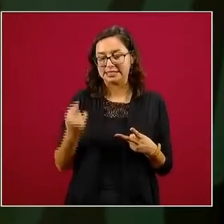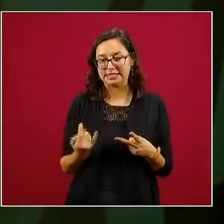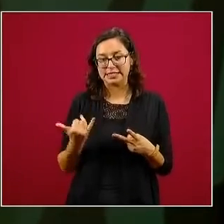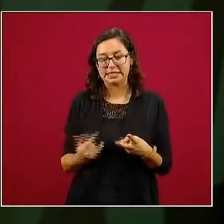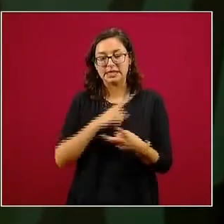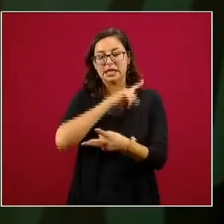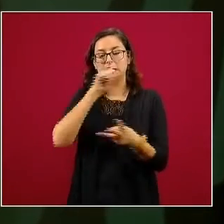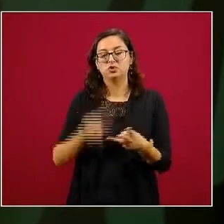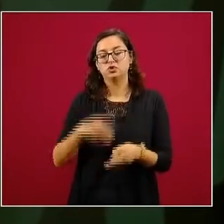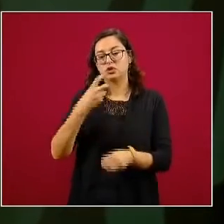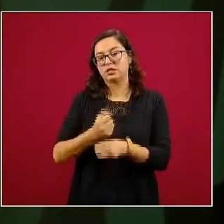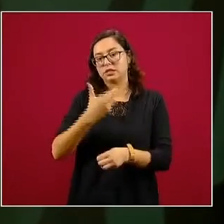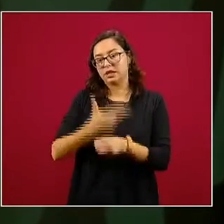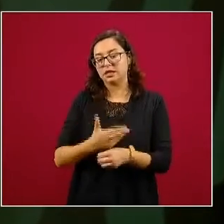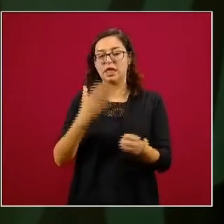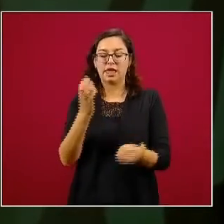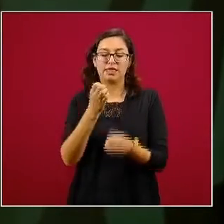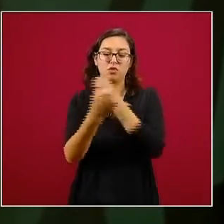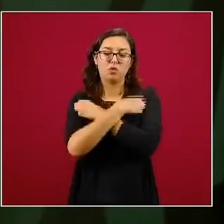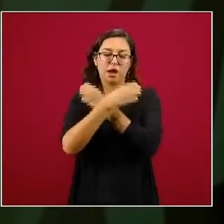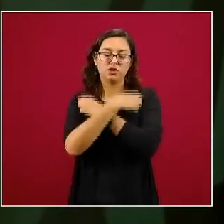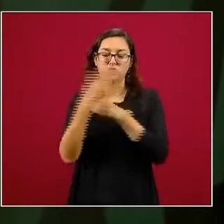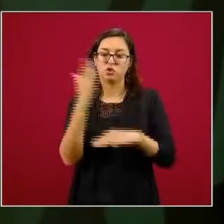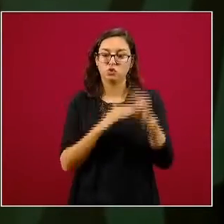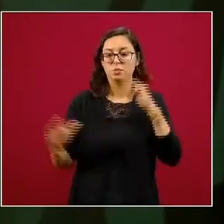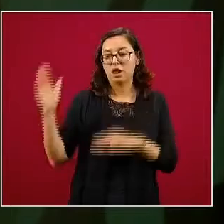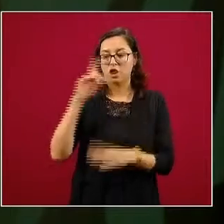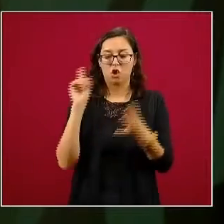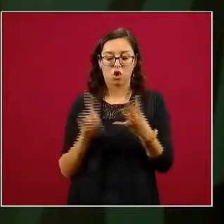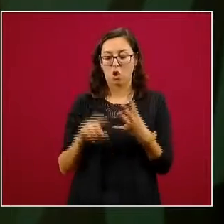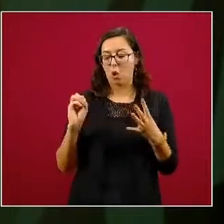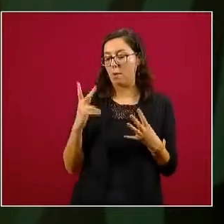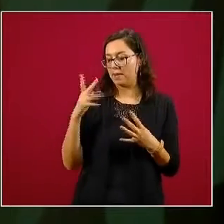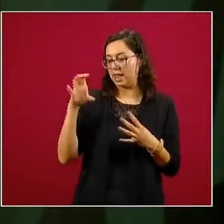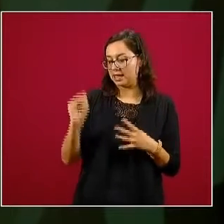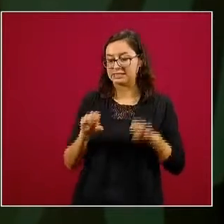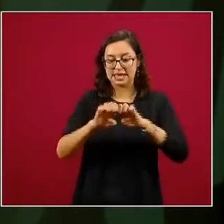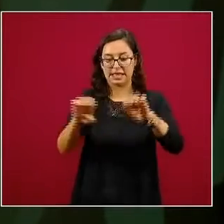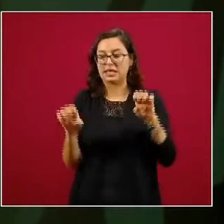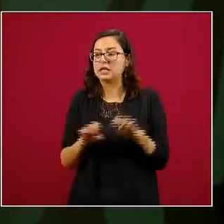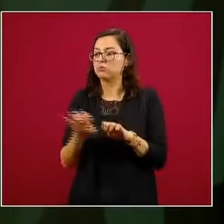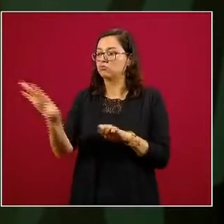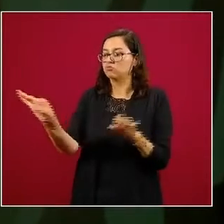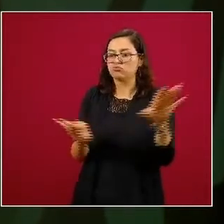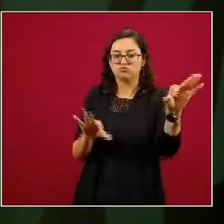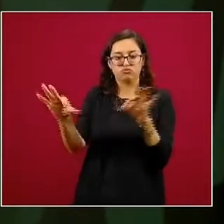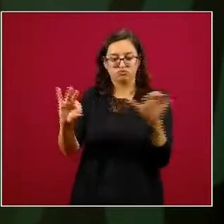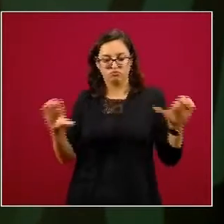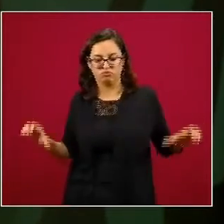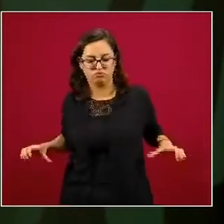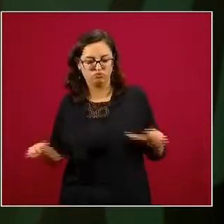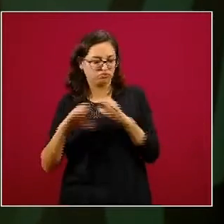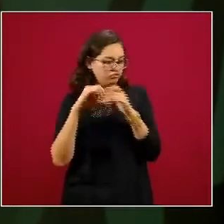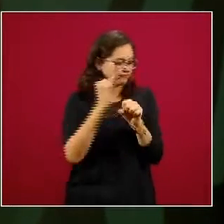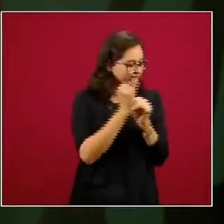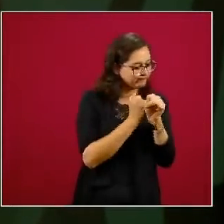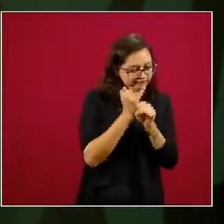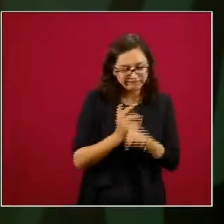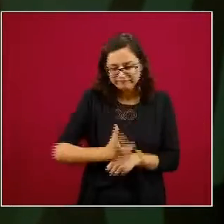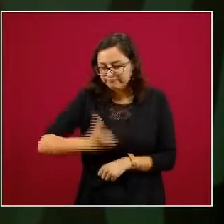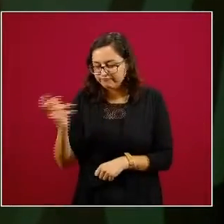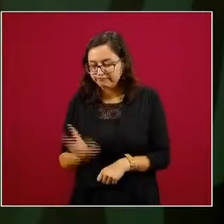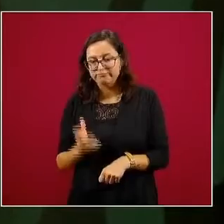sea más moderno, más eficiente y más solidario, que tenga como base este enfoque de atención primaria de la salud, que